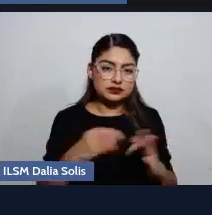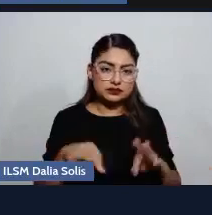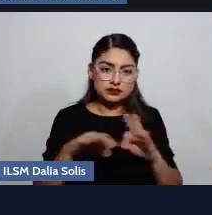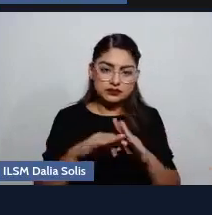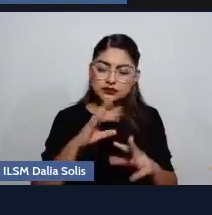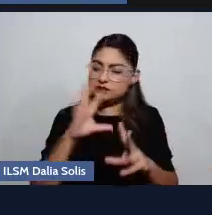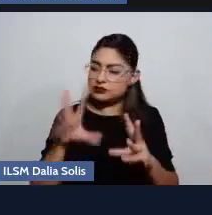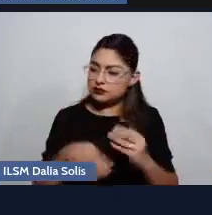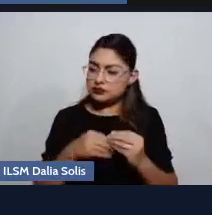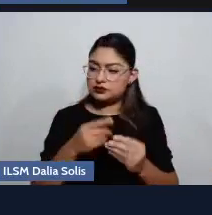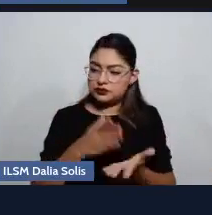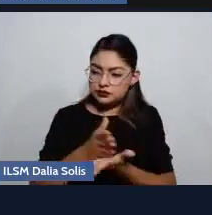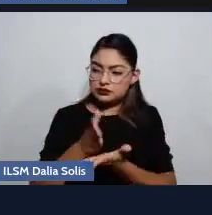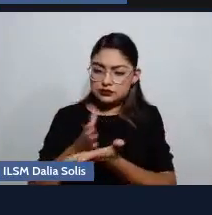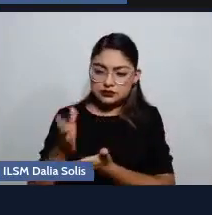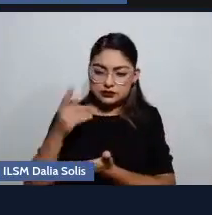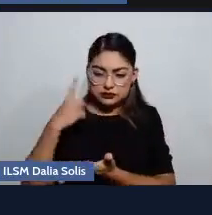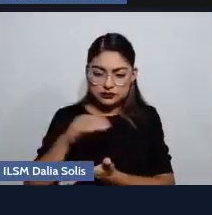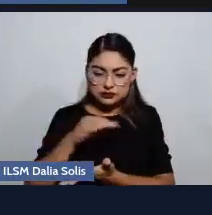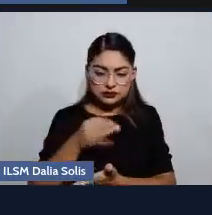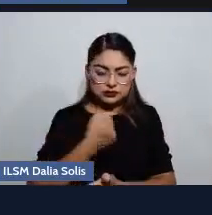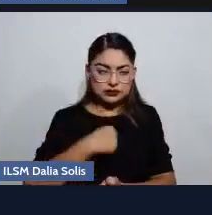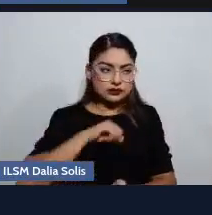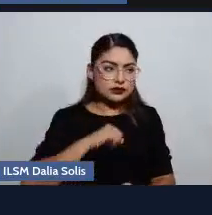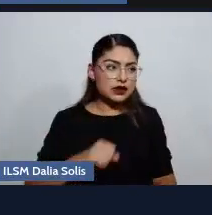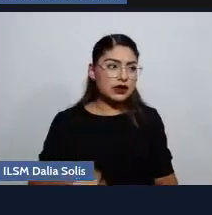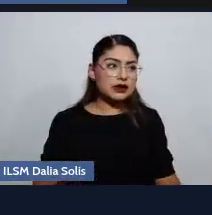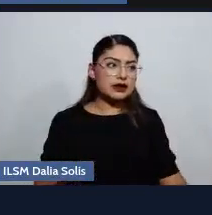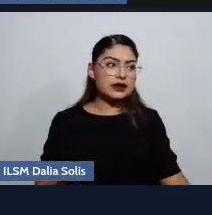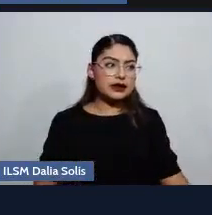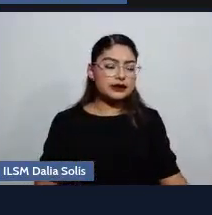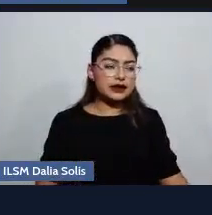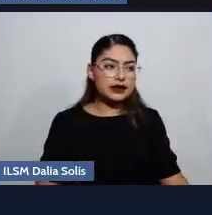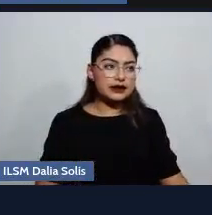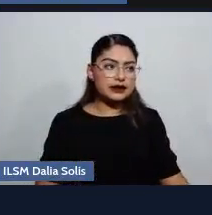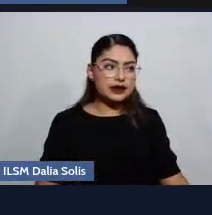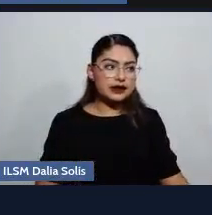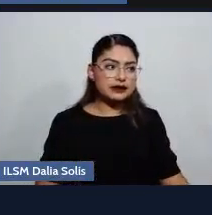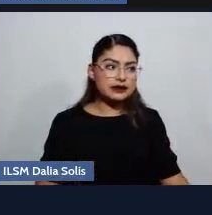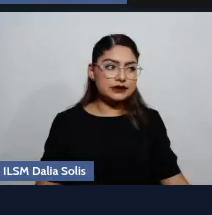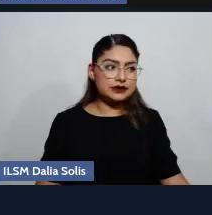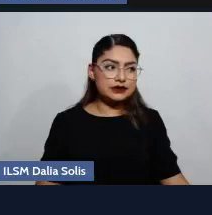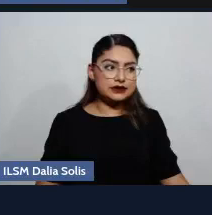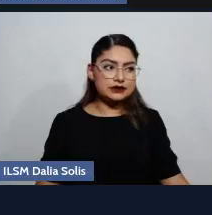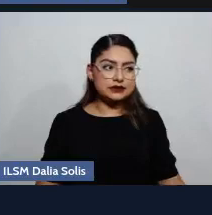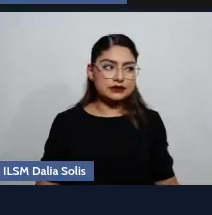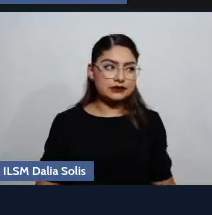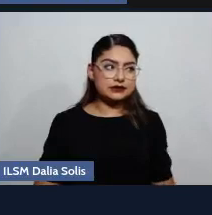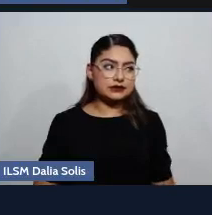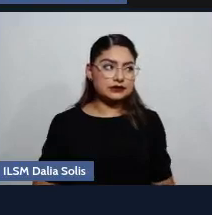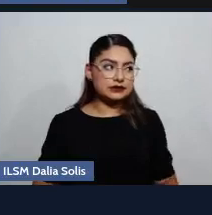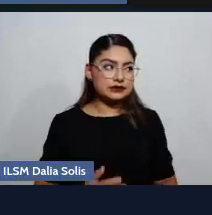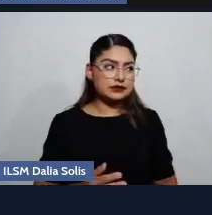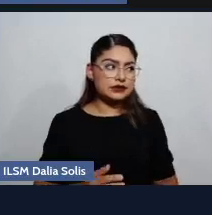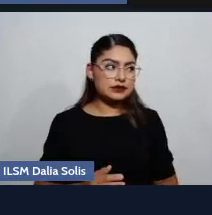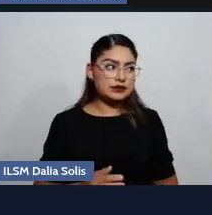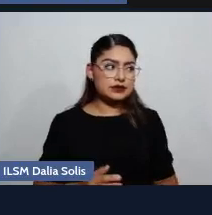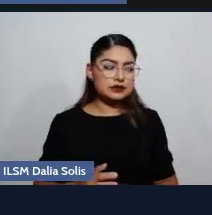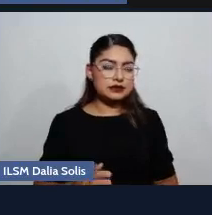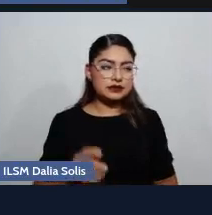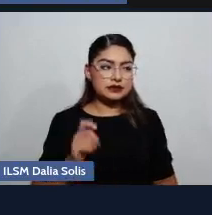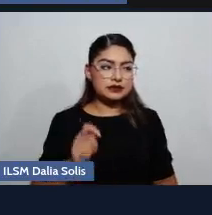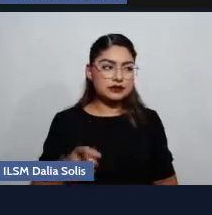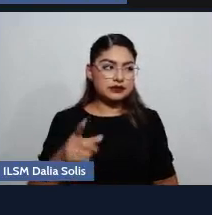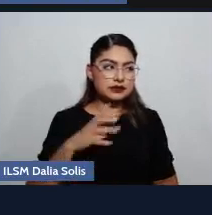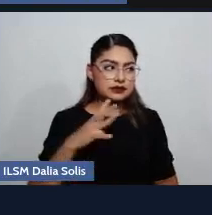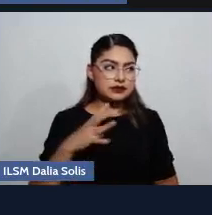también influye, ¿no? O sea, todo eso influye. Con ustedes tenemos un proyecto pendiente que es entornos laborales con estilos de vida